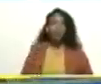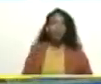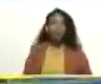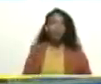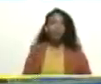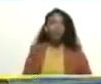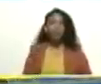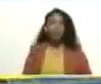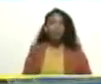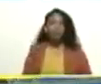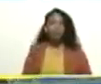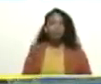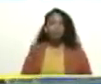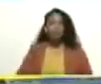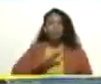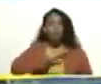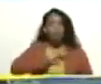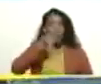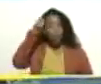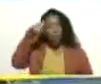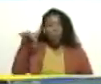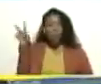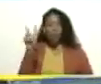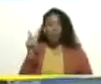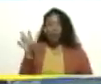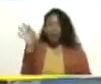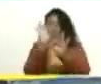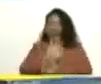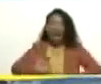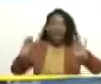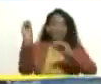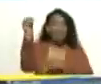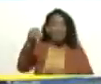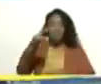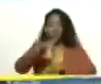alvarabío pueblo de Venezuela a más nadie